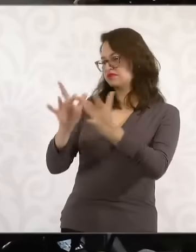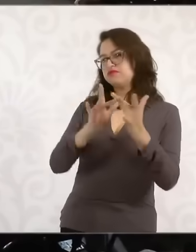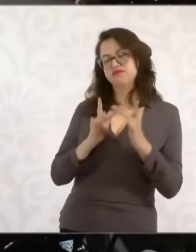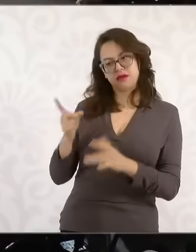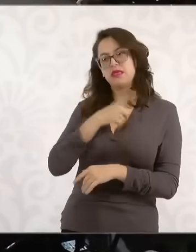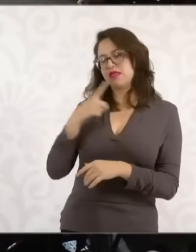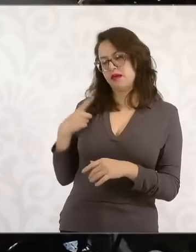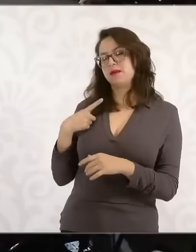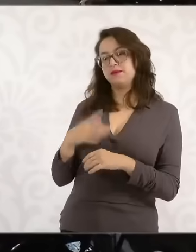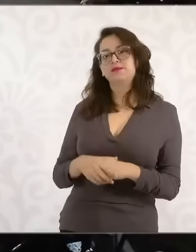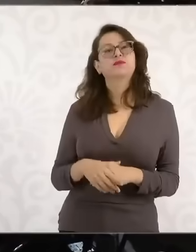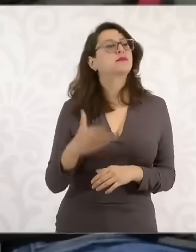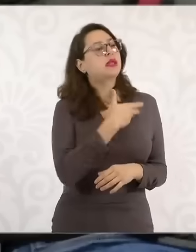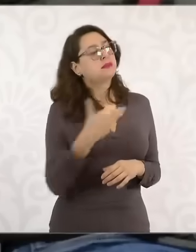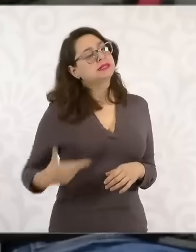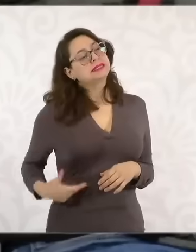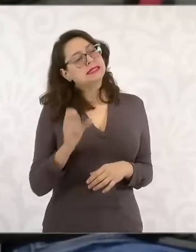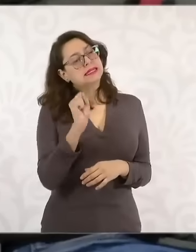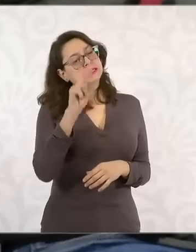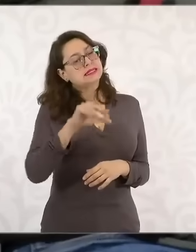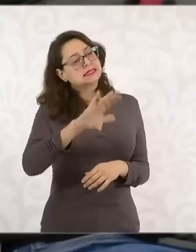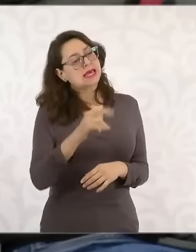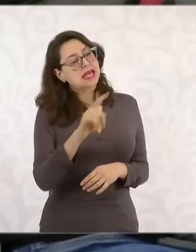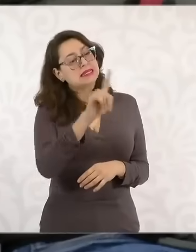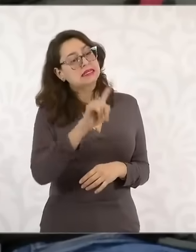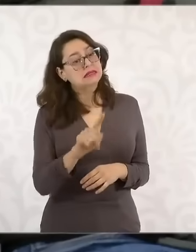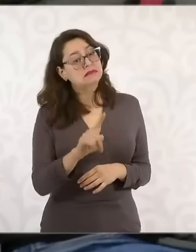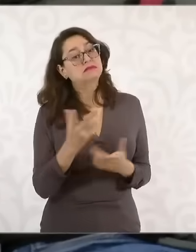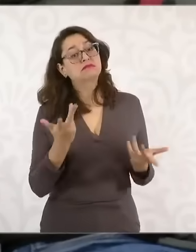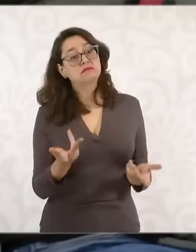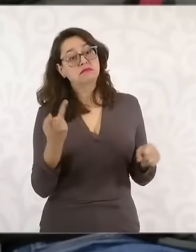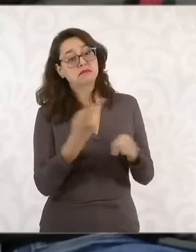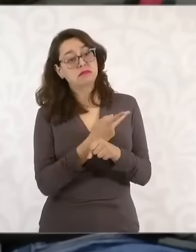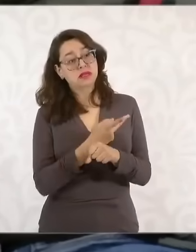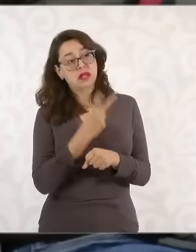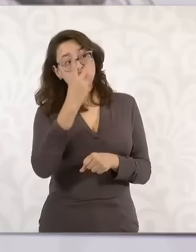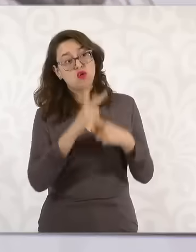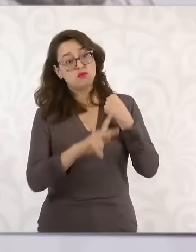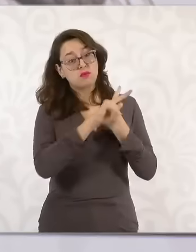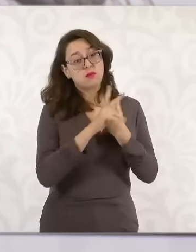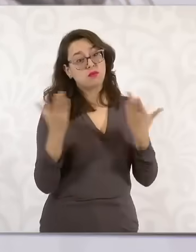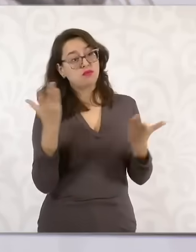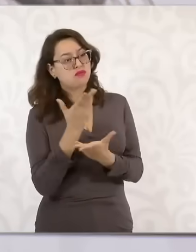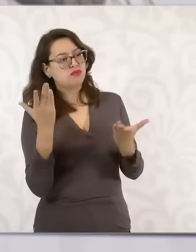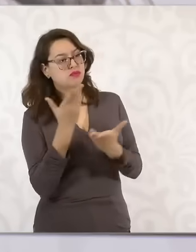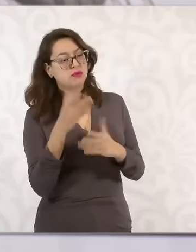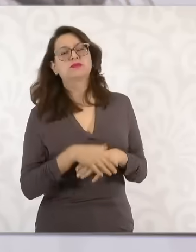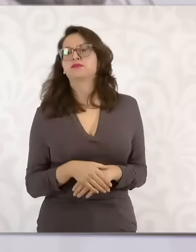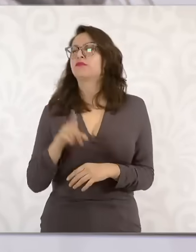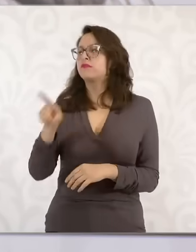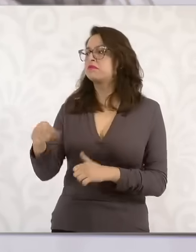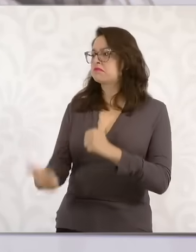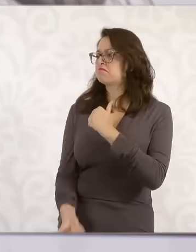presidente Sánchez habló también de la reactivación de la relación bilateral entre ambos países. Él nos buscó, le tomé